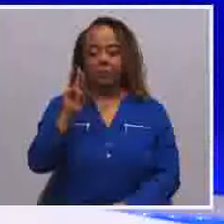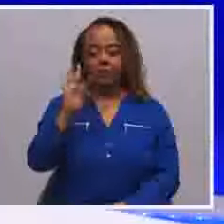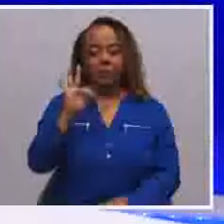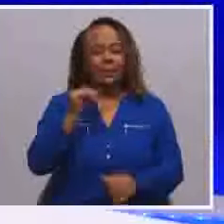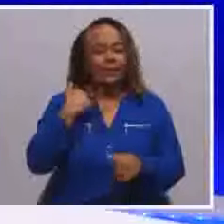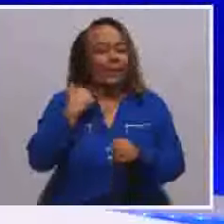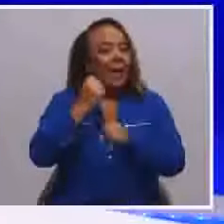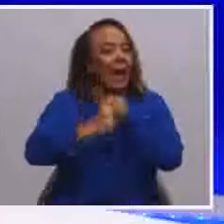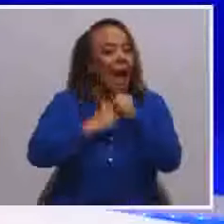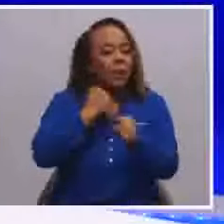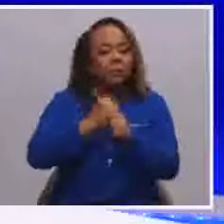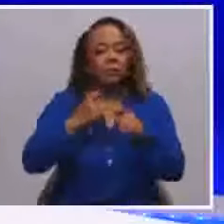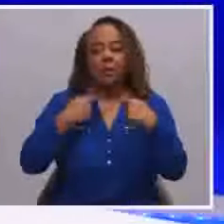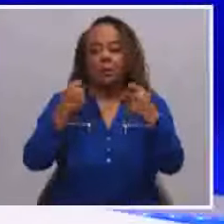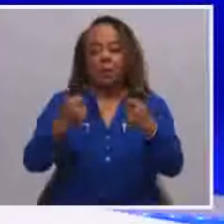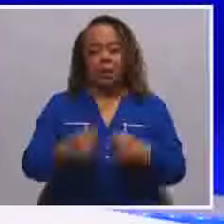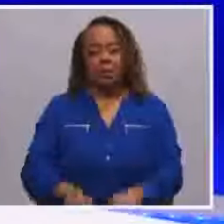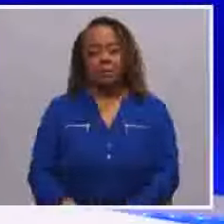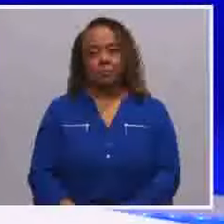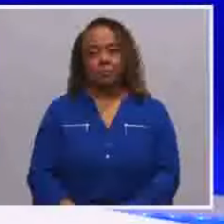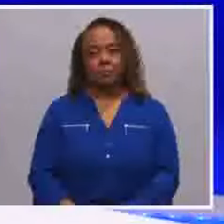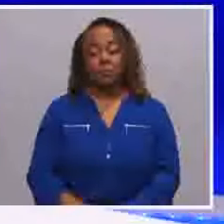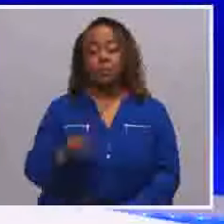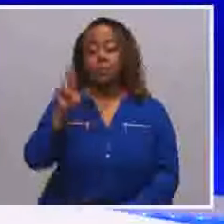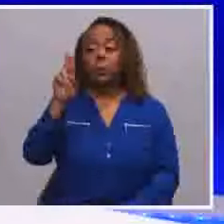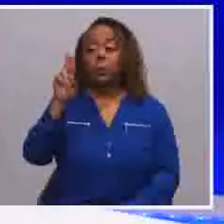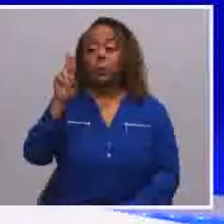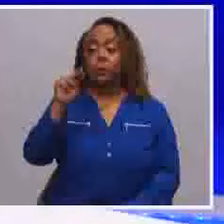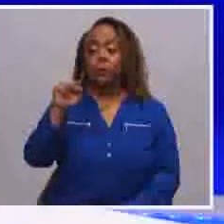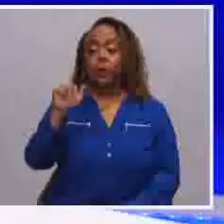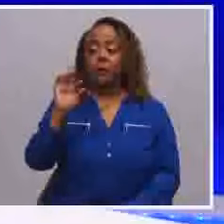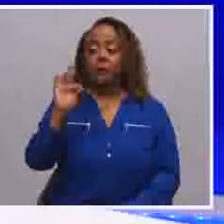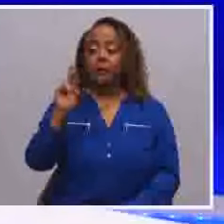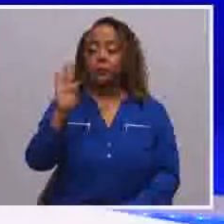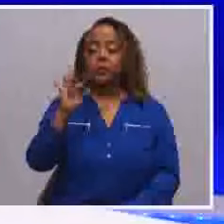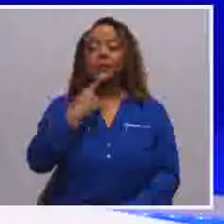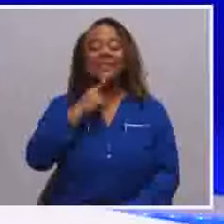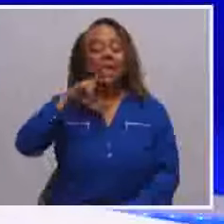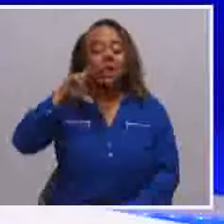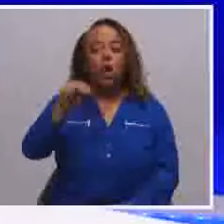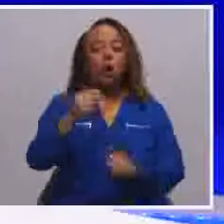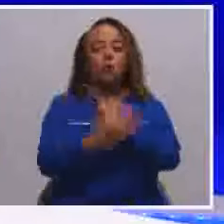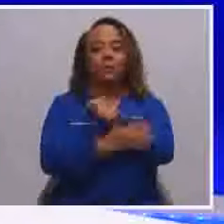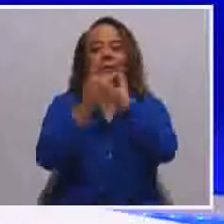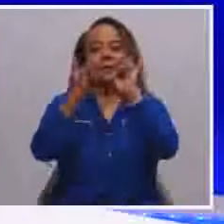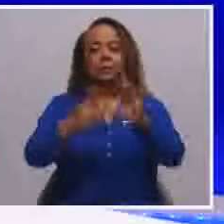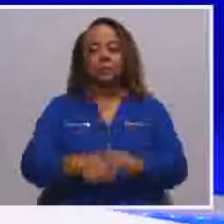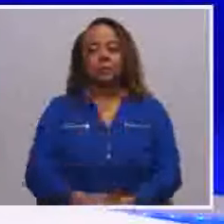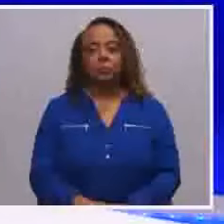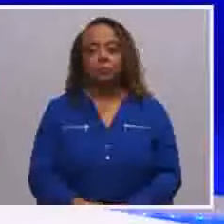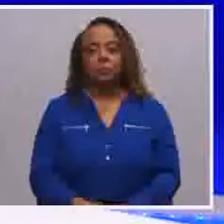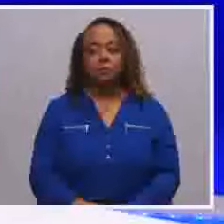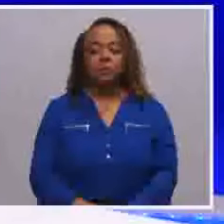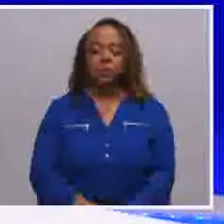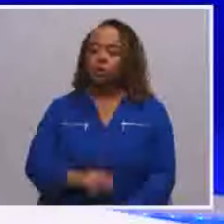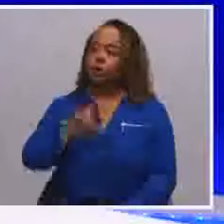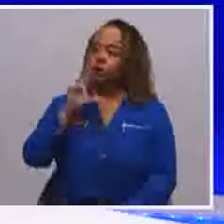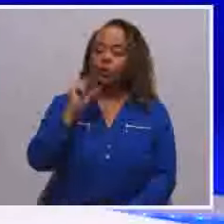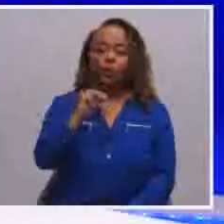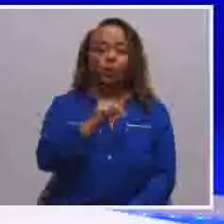años de entregar la unafut dice no al racismo no